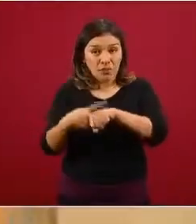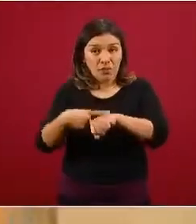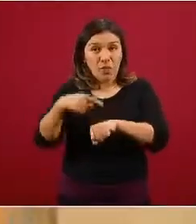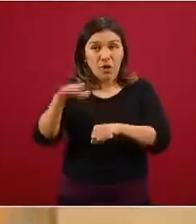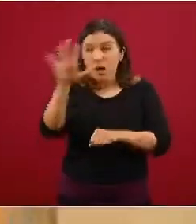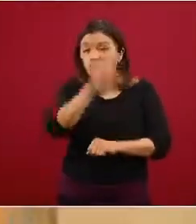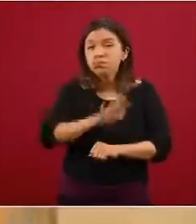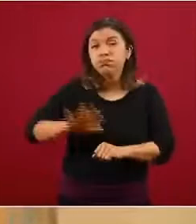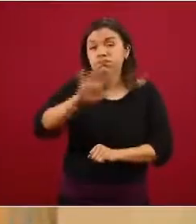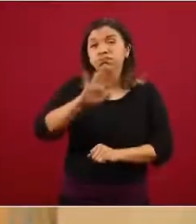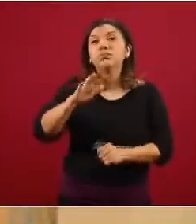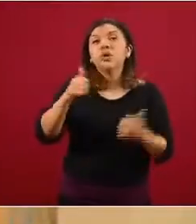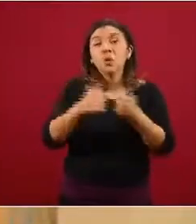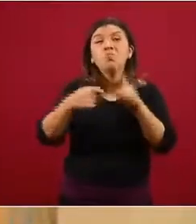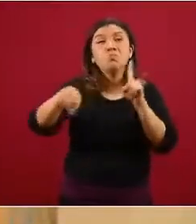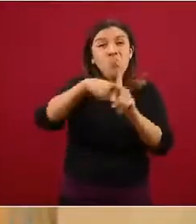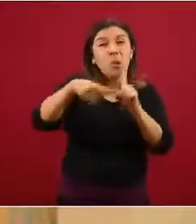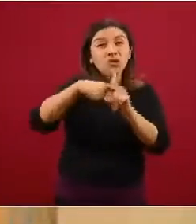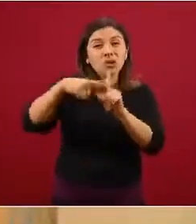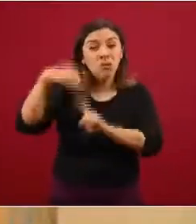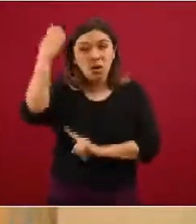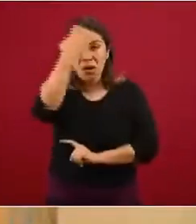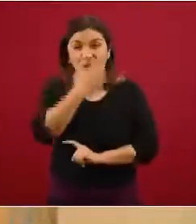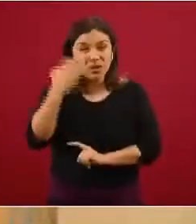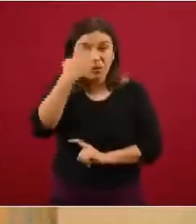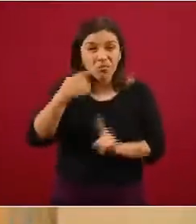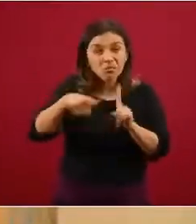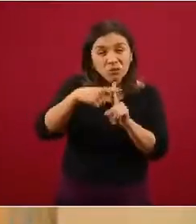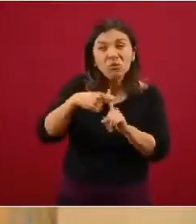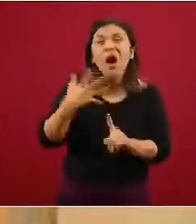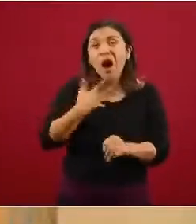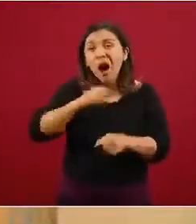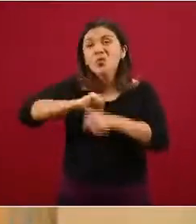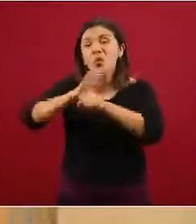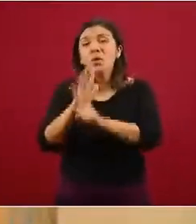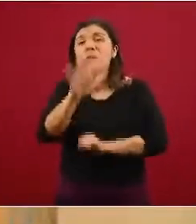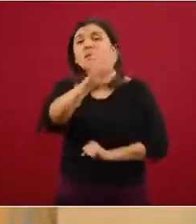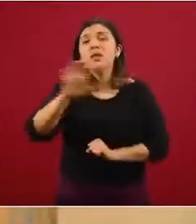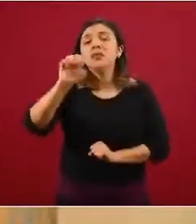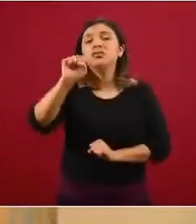hecho una prueba y ha resultado positiva SARS-CoV-2 de